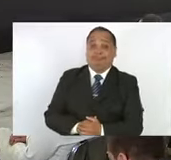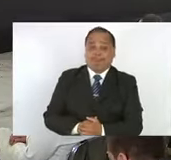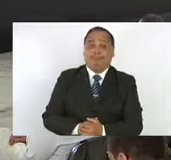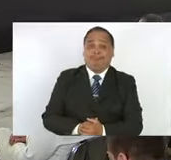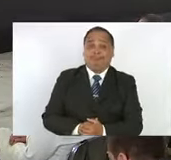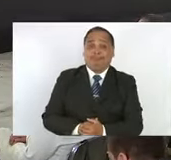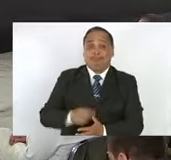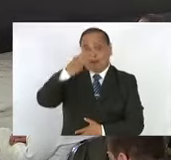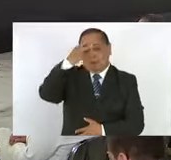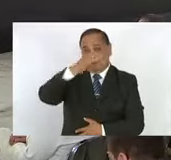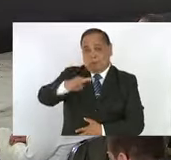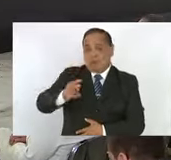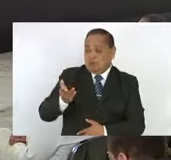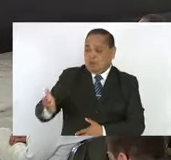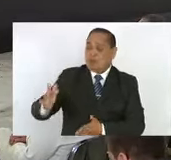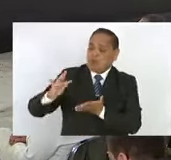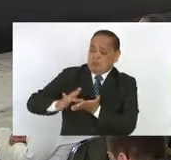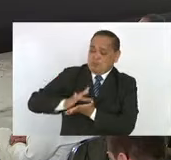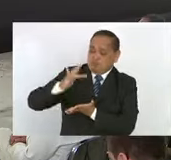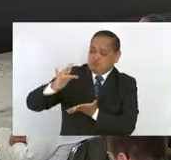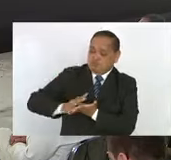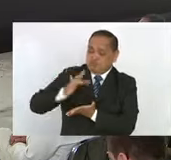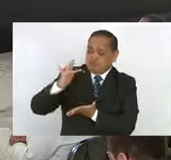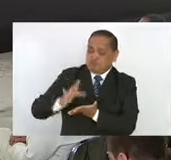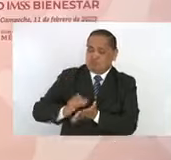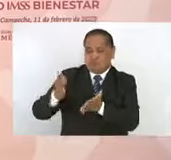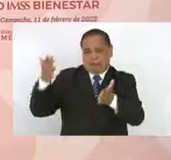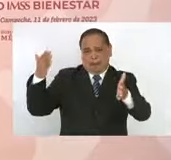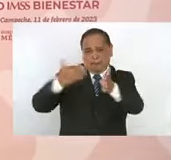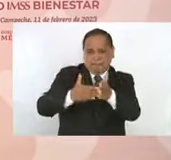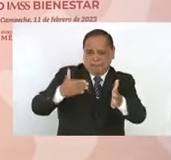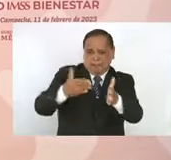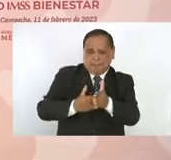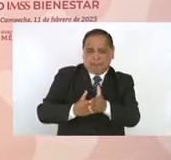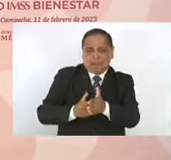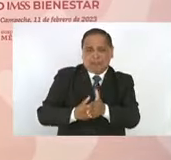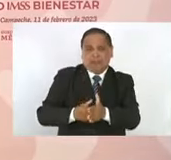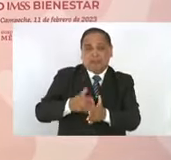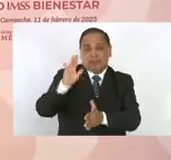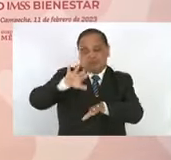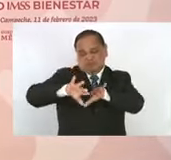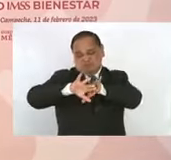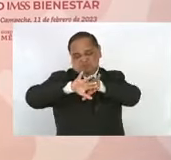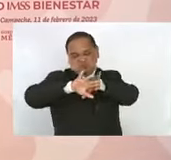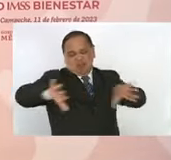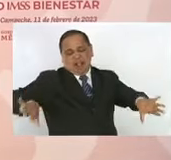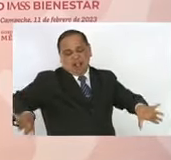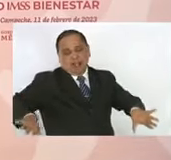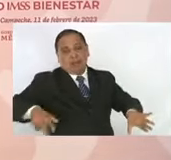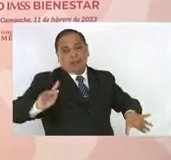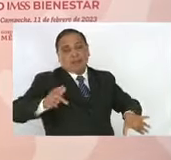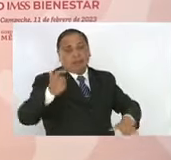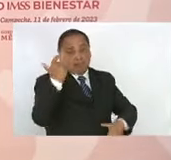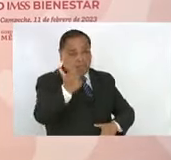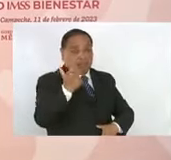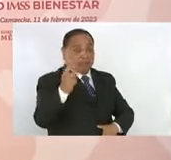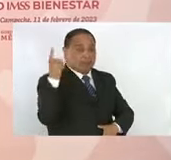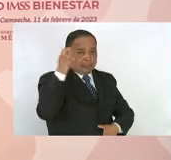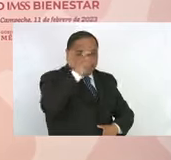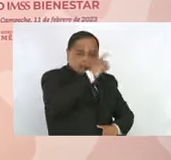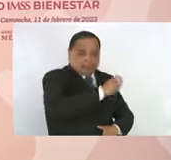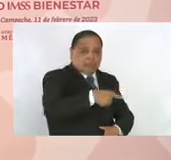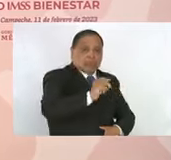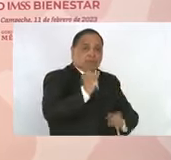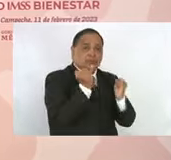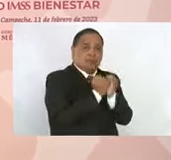apoyado históricamente en la batalla por el levantamiento del bloqueo que tantos daños ocasiona a nuestra economía y en especial